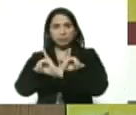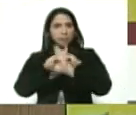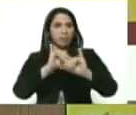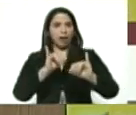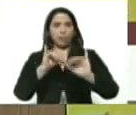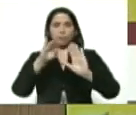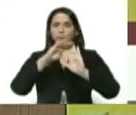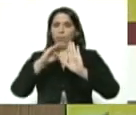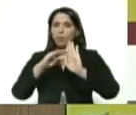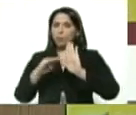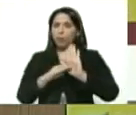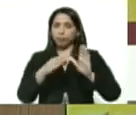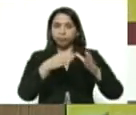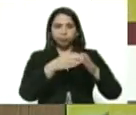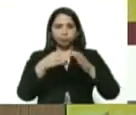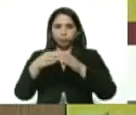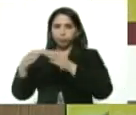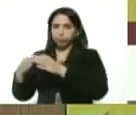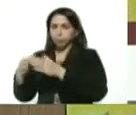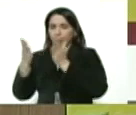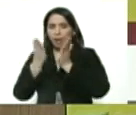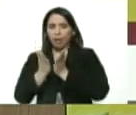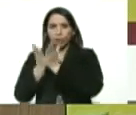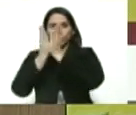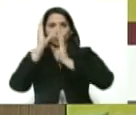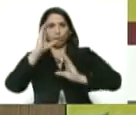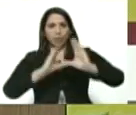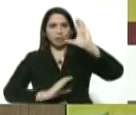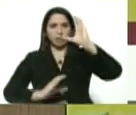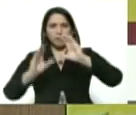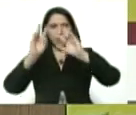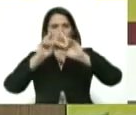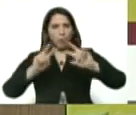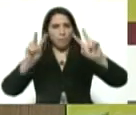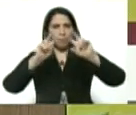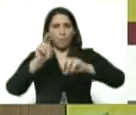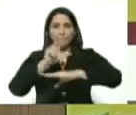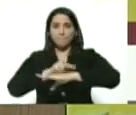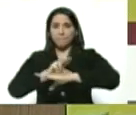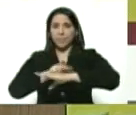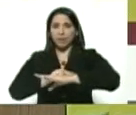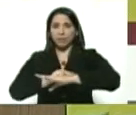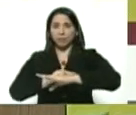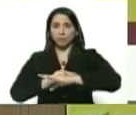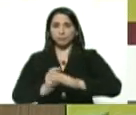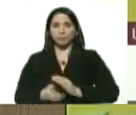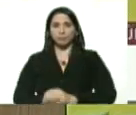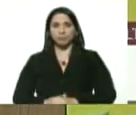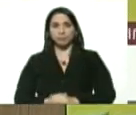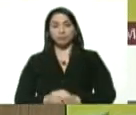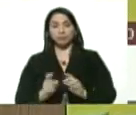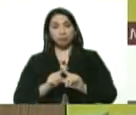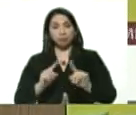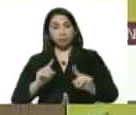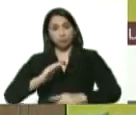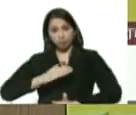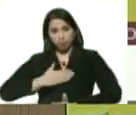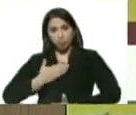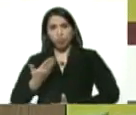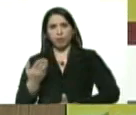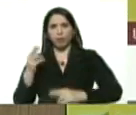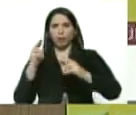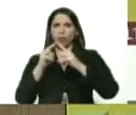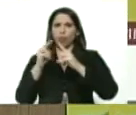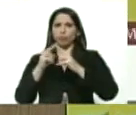definido grupos de estudio de científicos y epidemiólogo infectólogos para que se pueda conocer